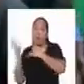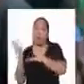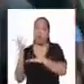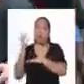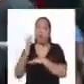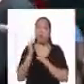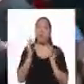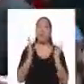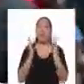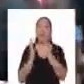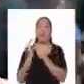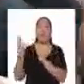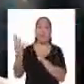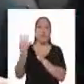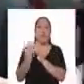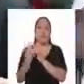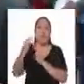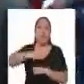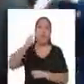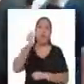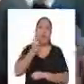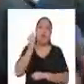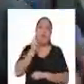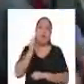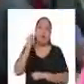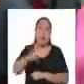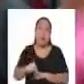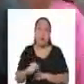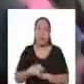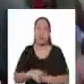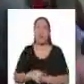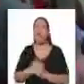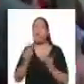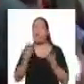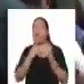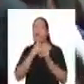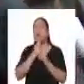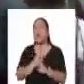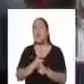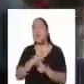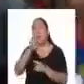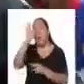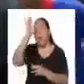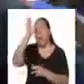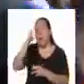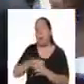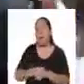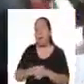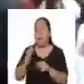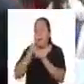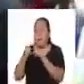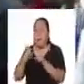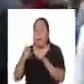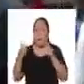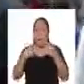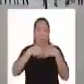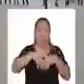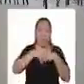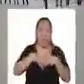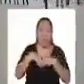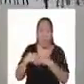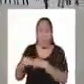Fernando Villarán, Gamarra fue la respuesta creativa de los sectores más populares ante la falta de